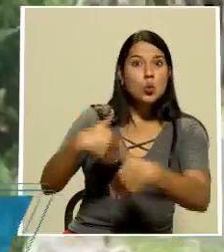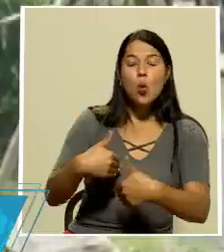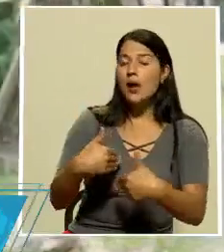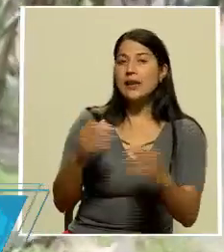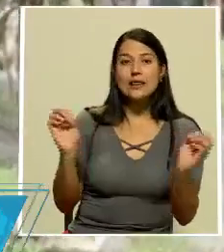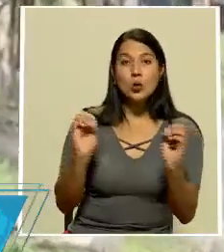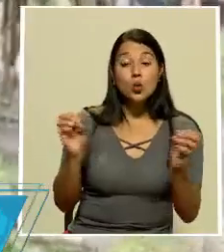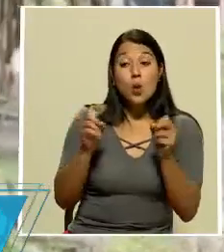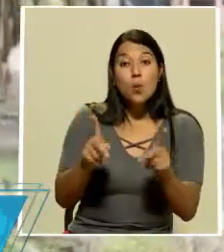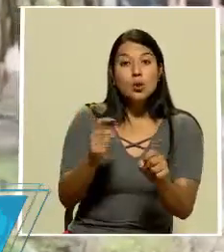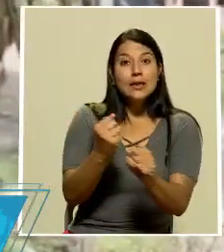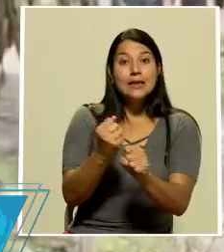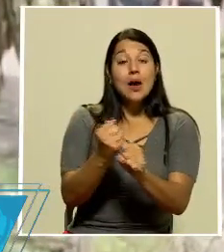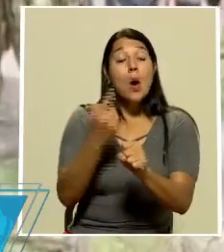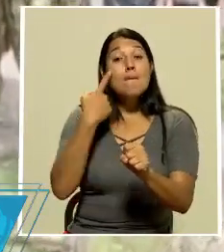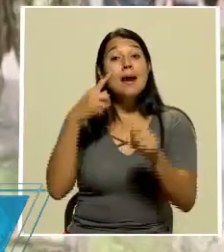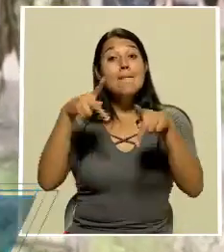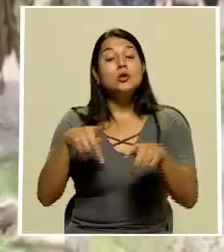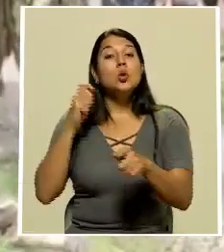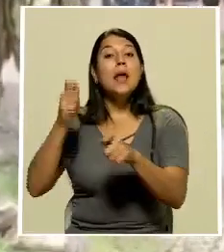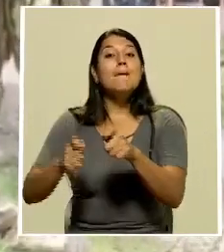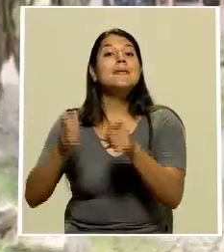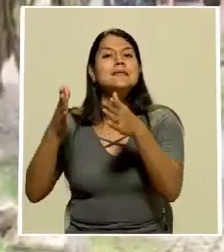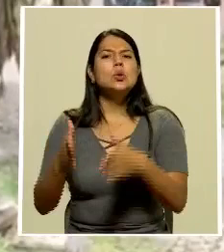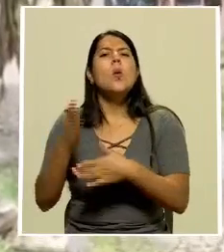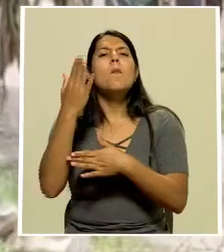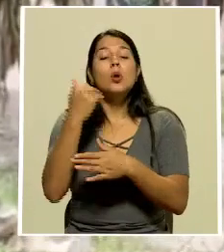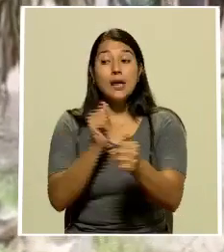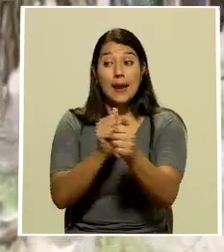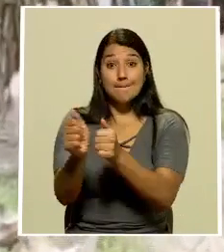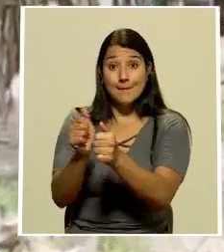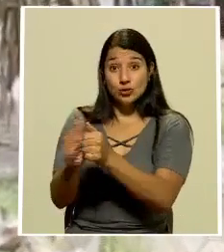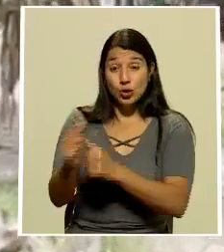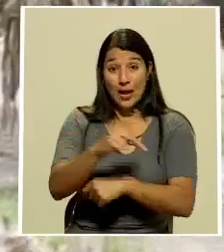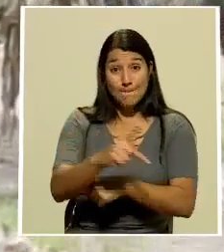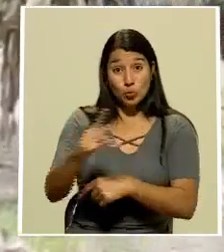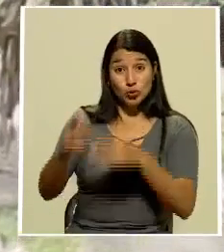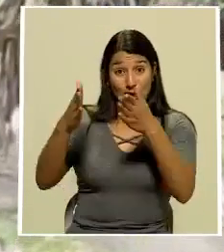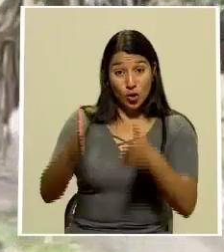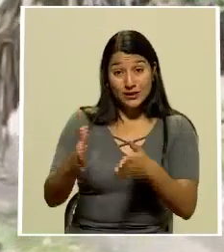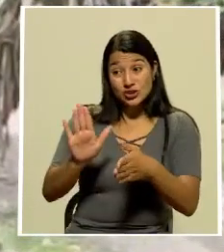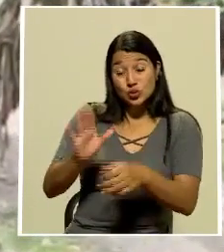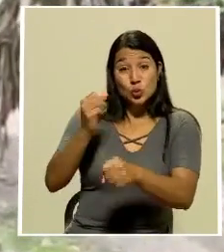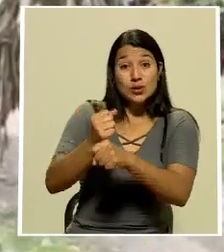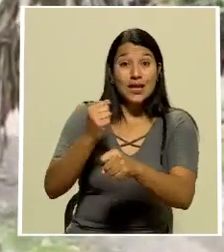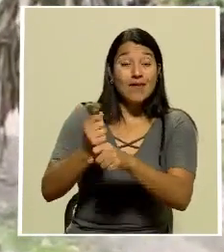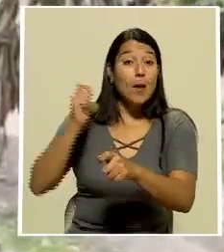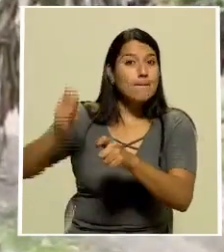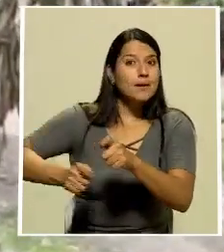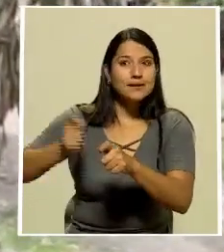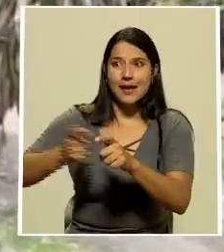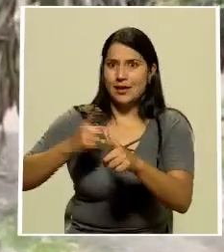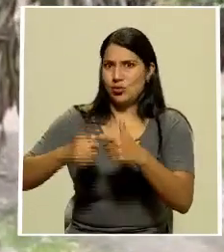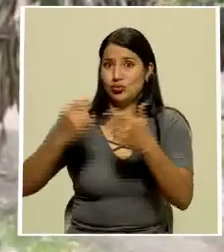los pesqueros ahorita. ¿Por qué? Porque la mayoría de los puntarenenses son y se sostienen por la pesca. Entonces sería como un 360 giro que